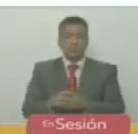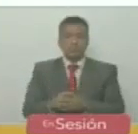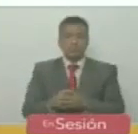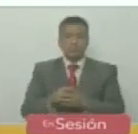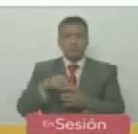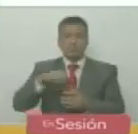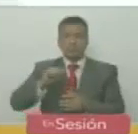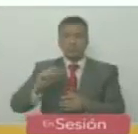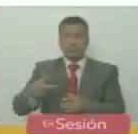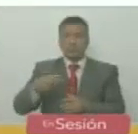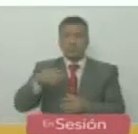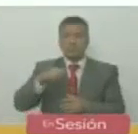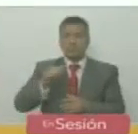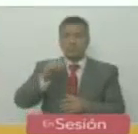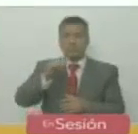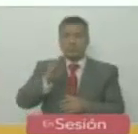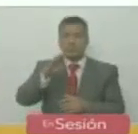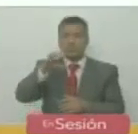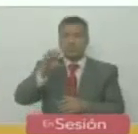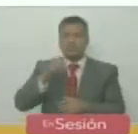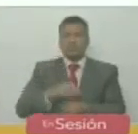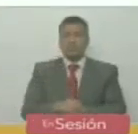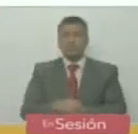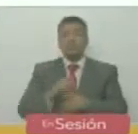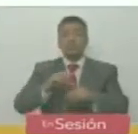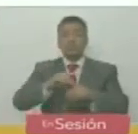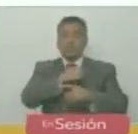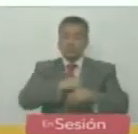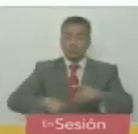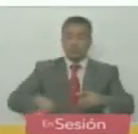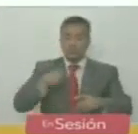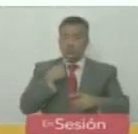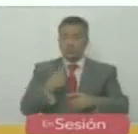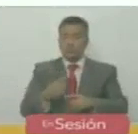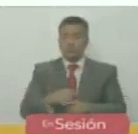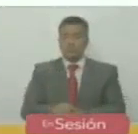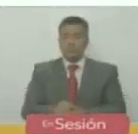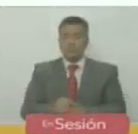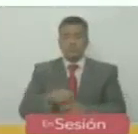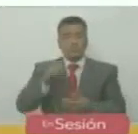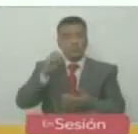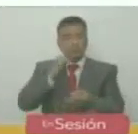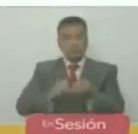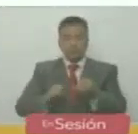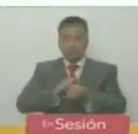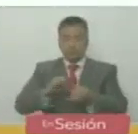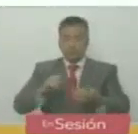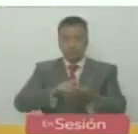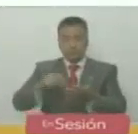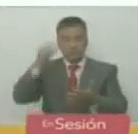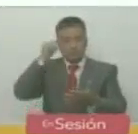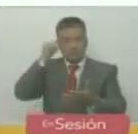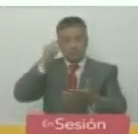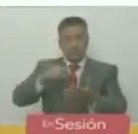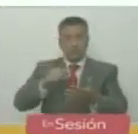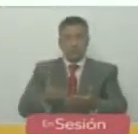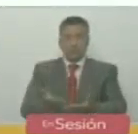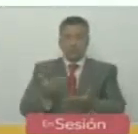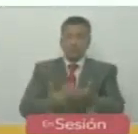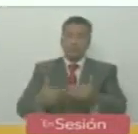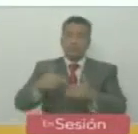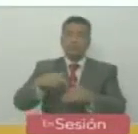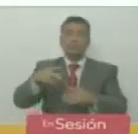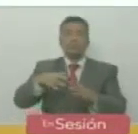del Agave Cocuy Cocuy. El presidente señaló que agotado los puntos del orden del día, se levanta la